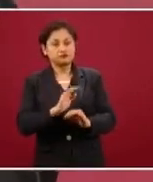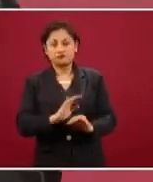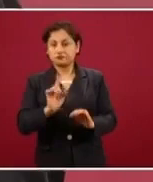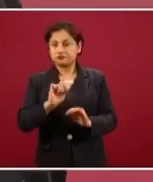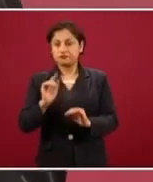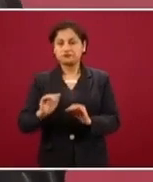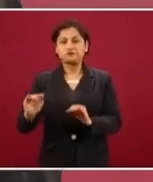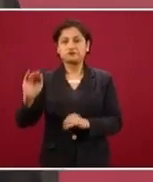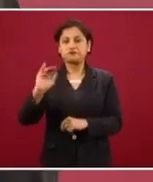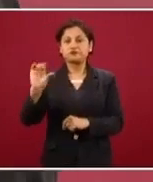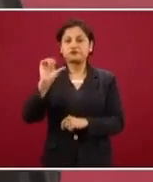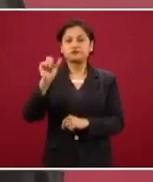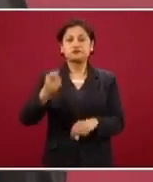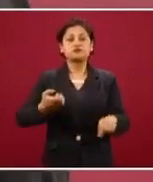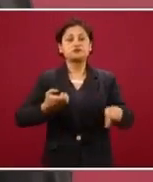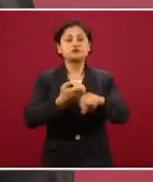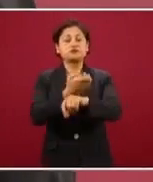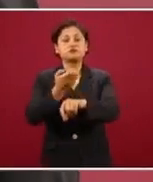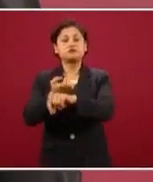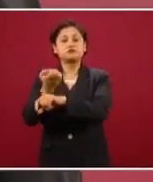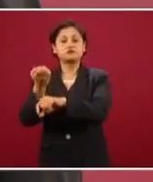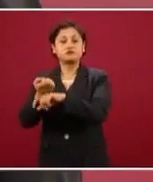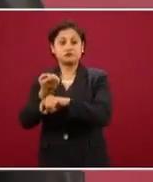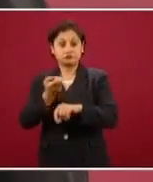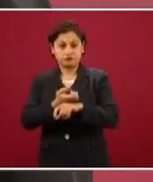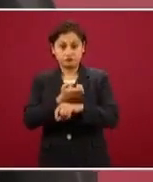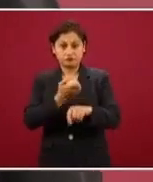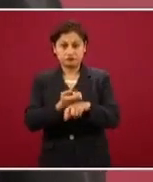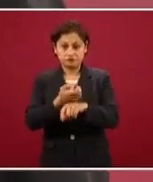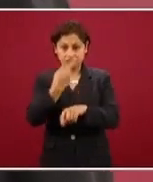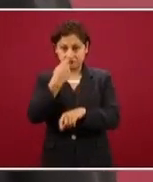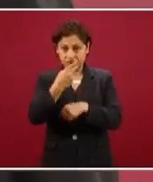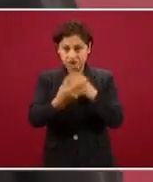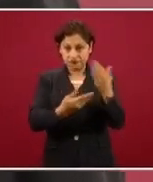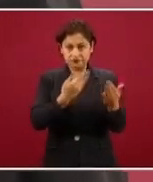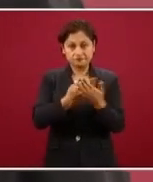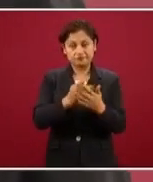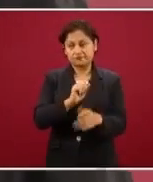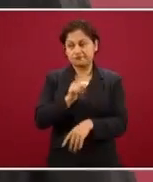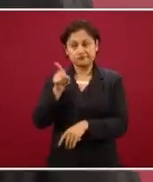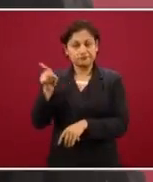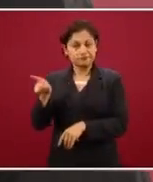servicios estatales de salud, mejor que